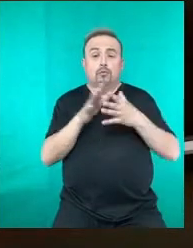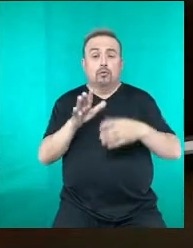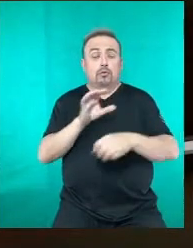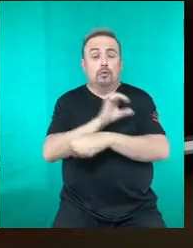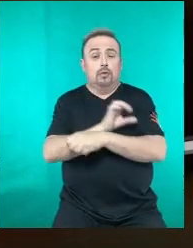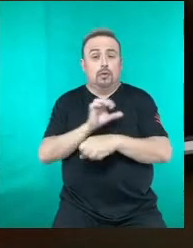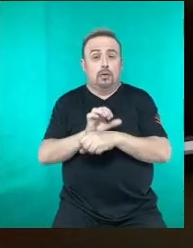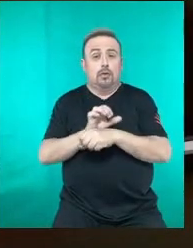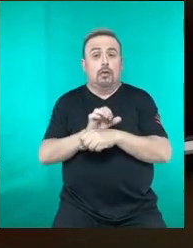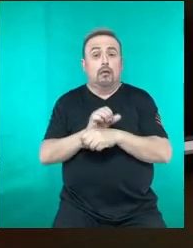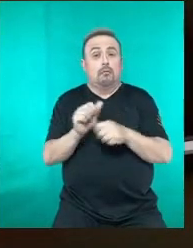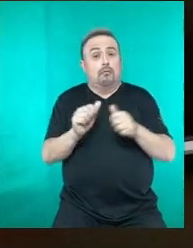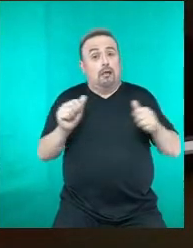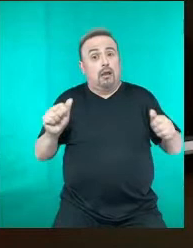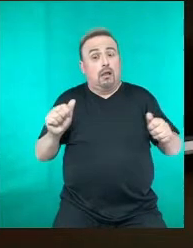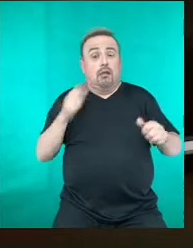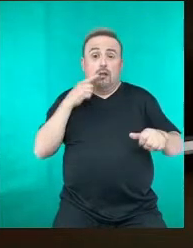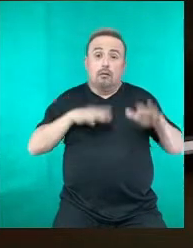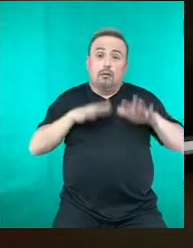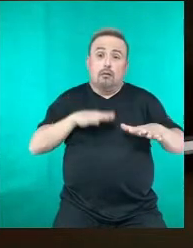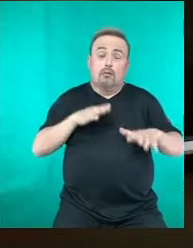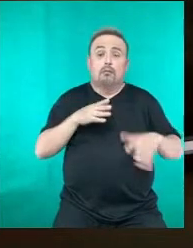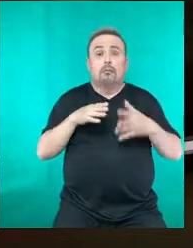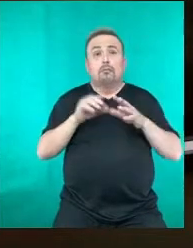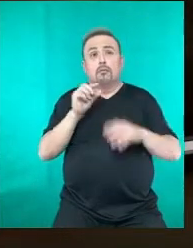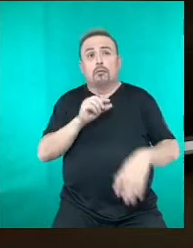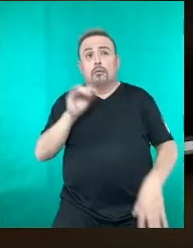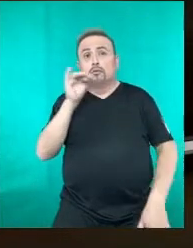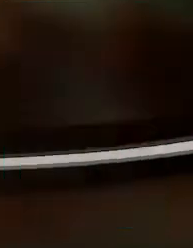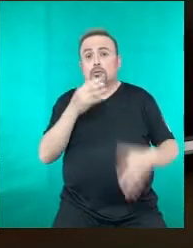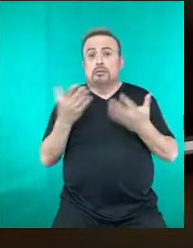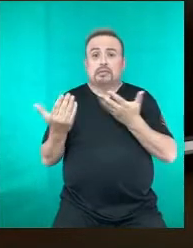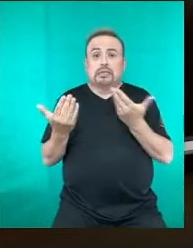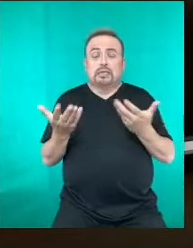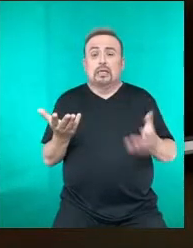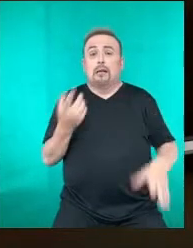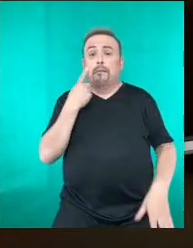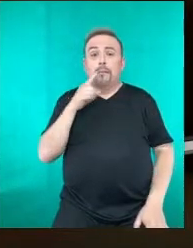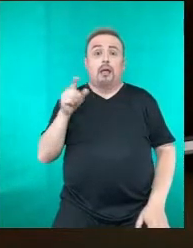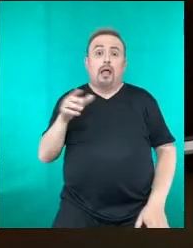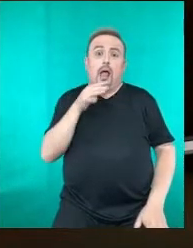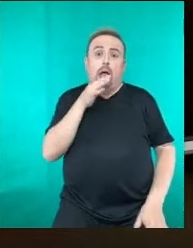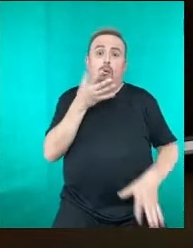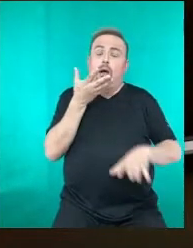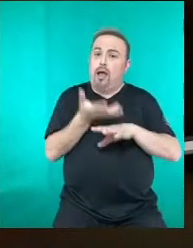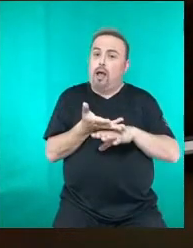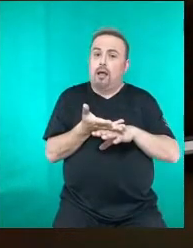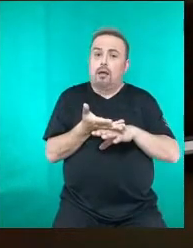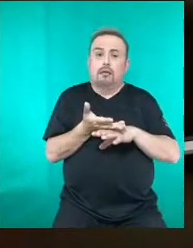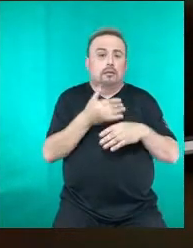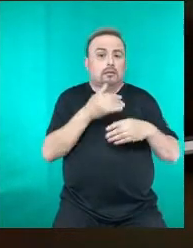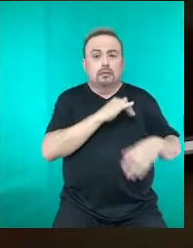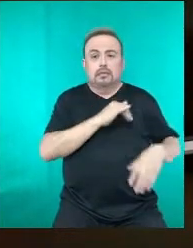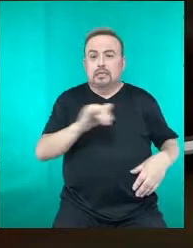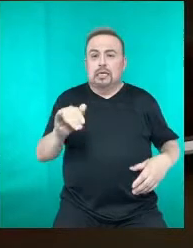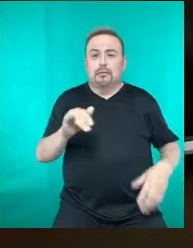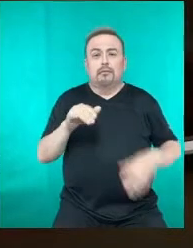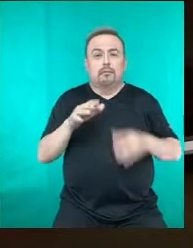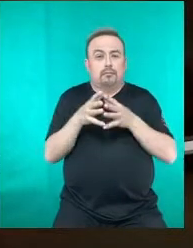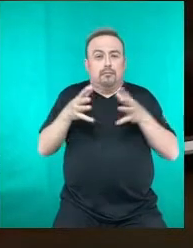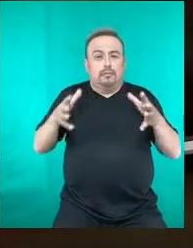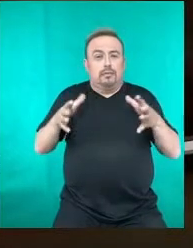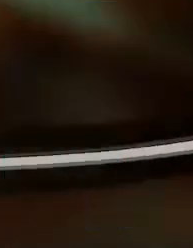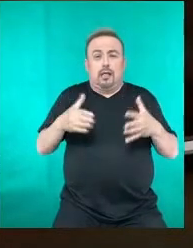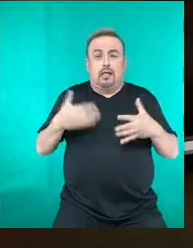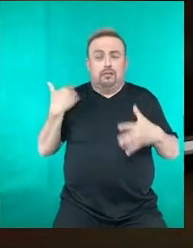más lejos, quizás va a estar un poco más sucia que lo que necesitemos, pero agua hay, y agua va a haber siempre en la misma cantidad que hemos tenido